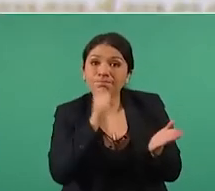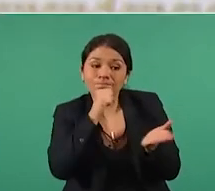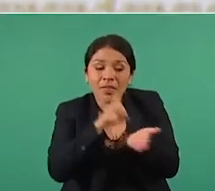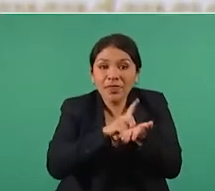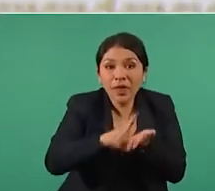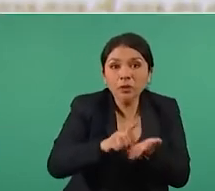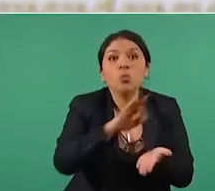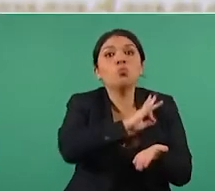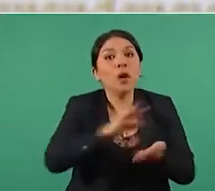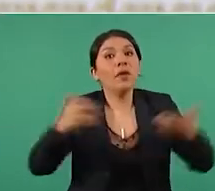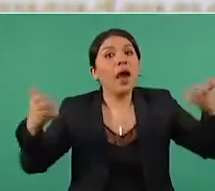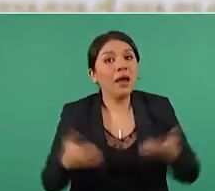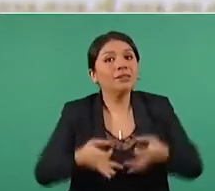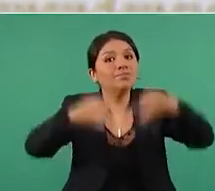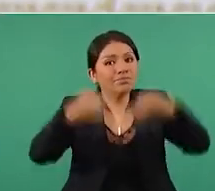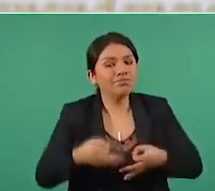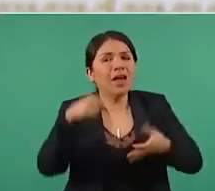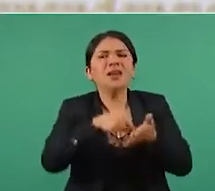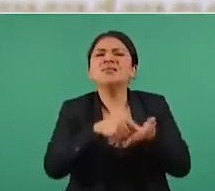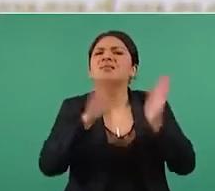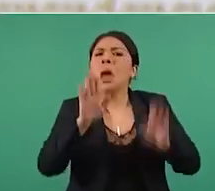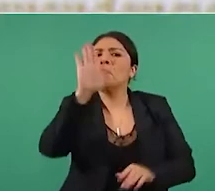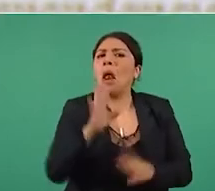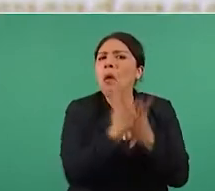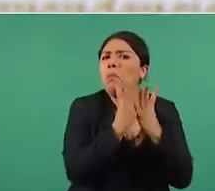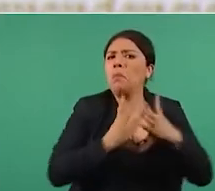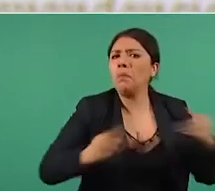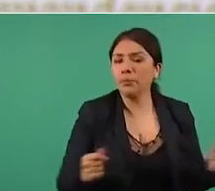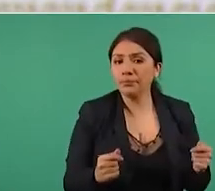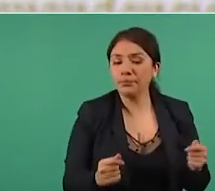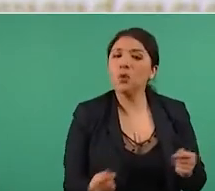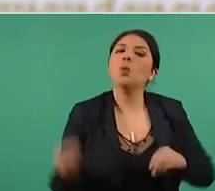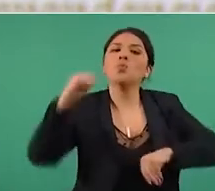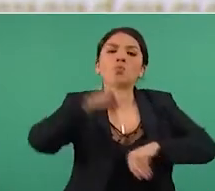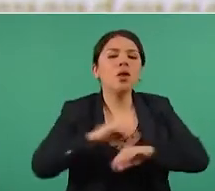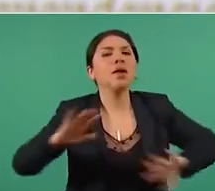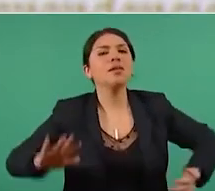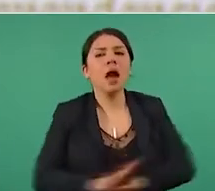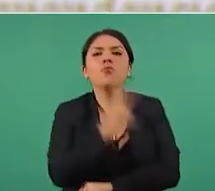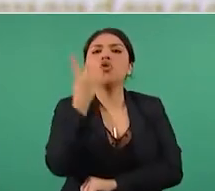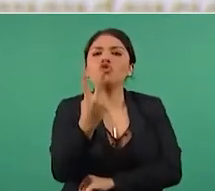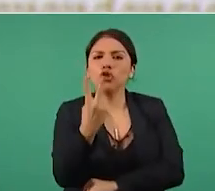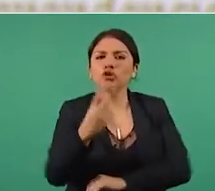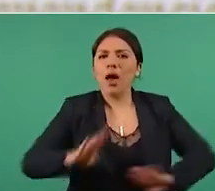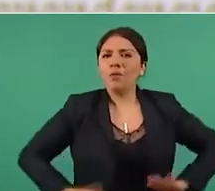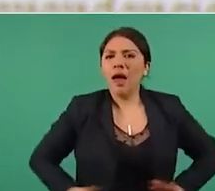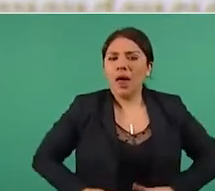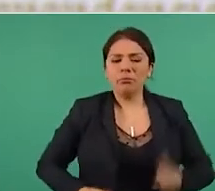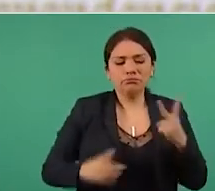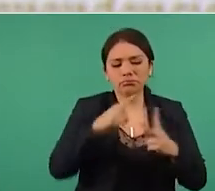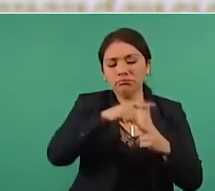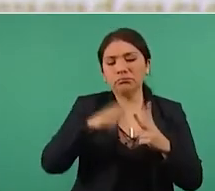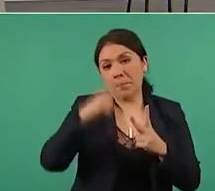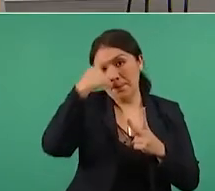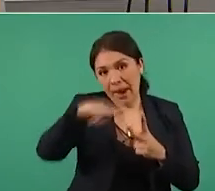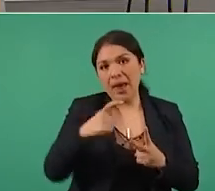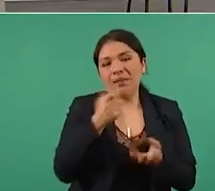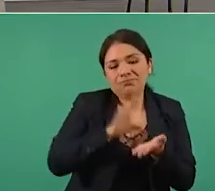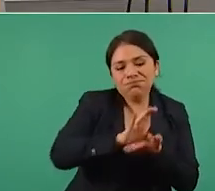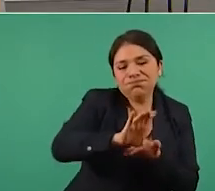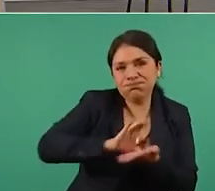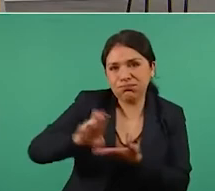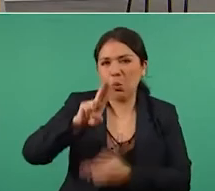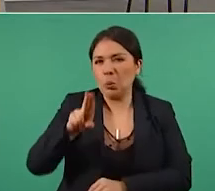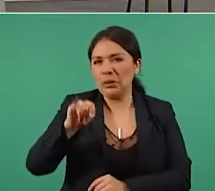derecho prácticamente extinto, por lo que se establecieron dos modalidades para el pago de reparto de utilidades